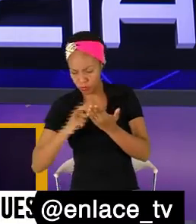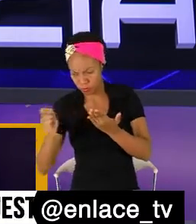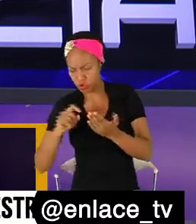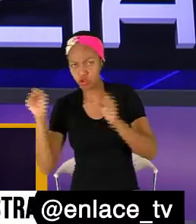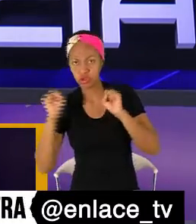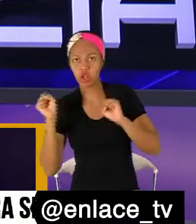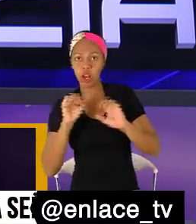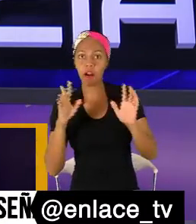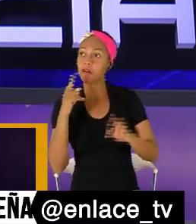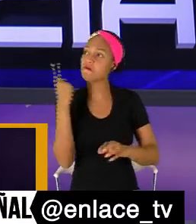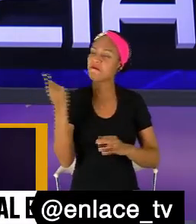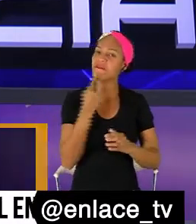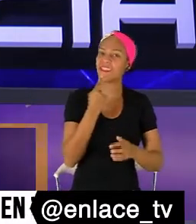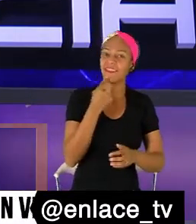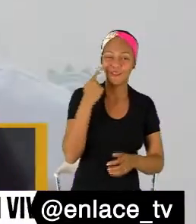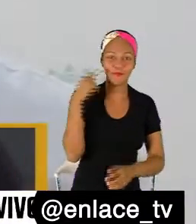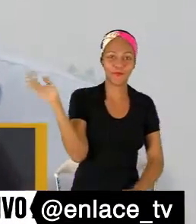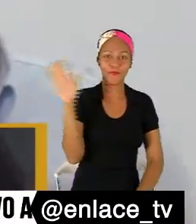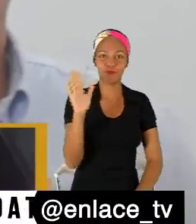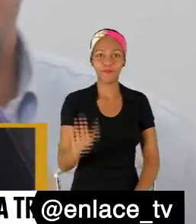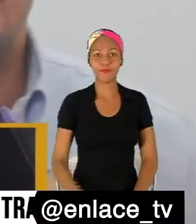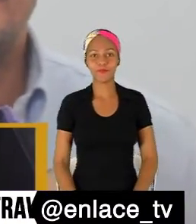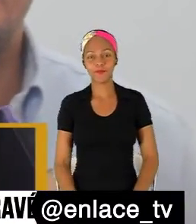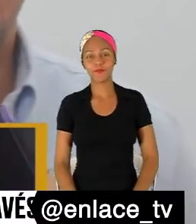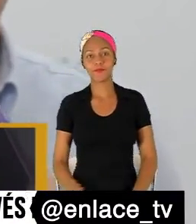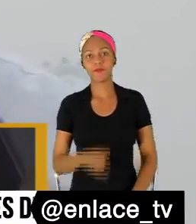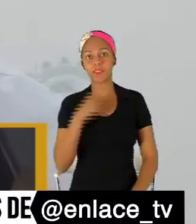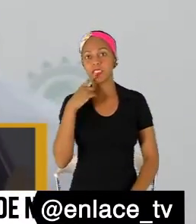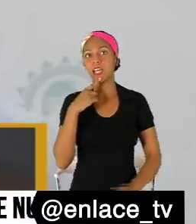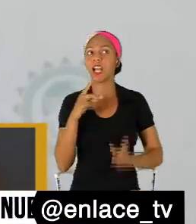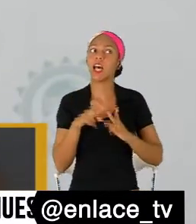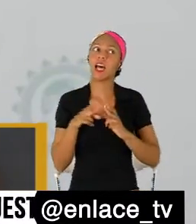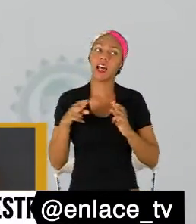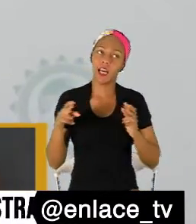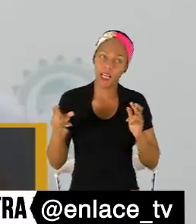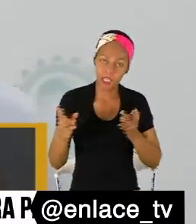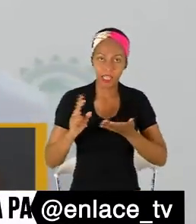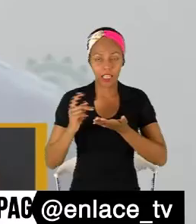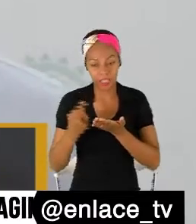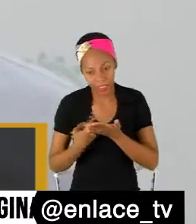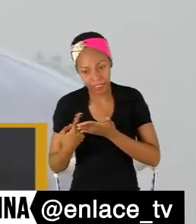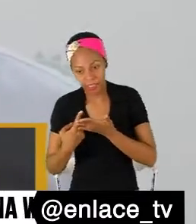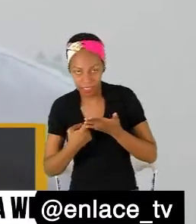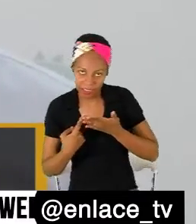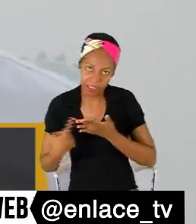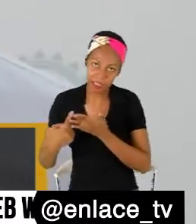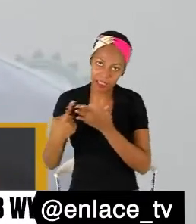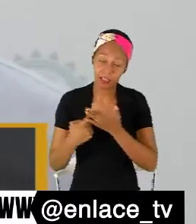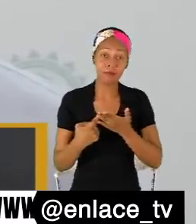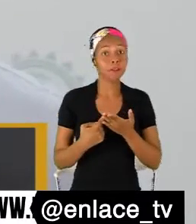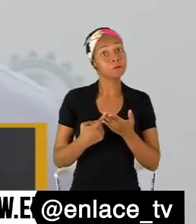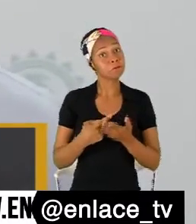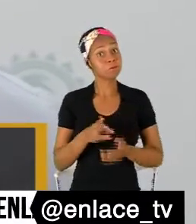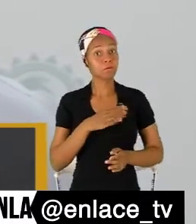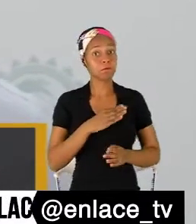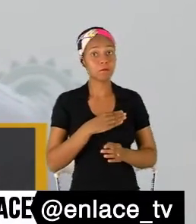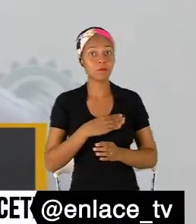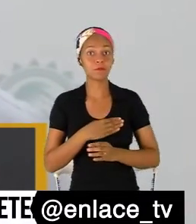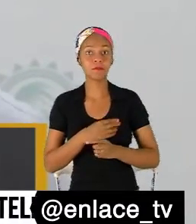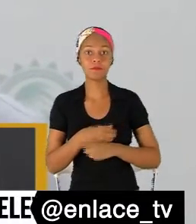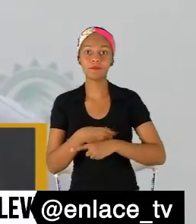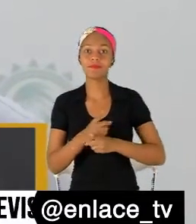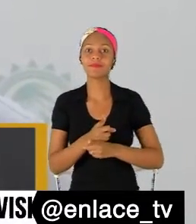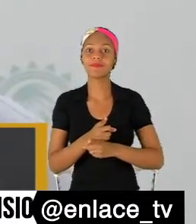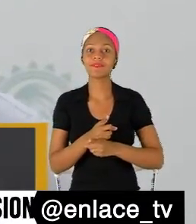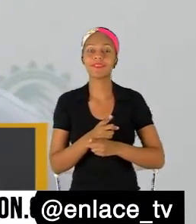esta aprobación. Bueno, después de una jornada extensa, pero pues muy productiva, damos finalmente